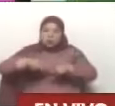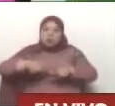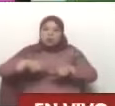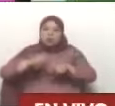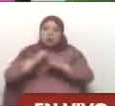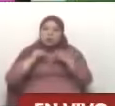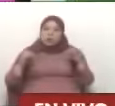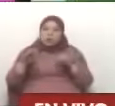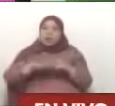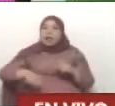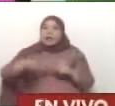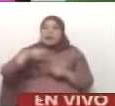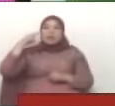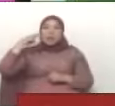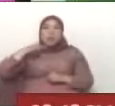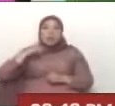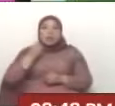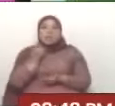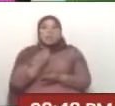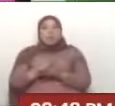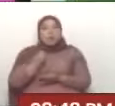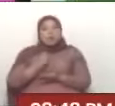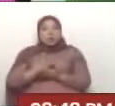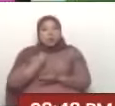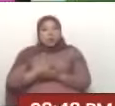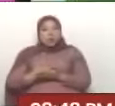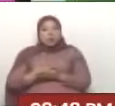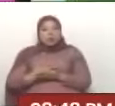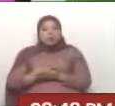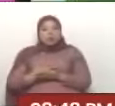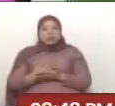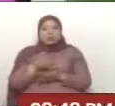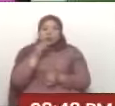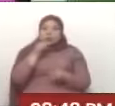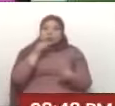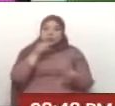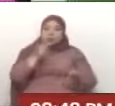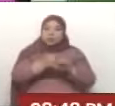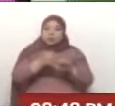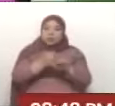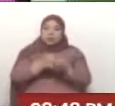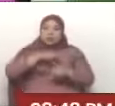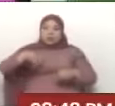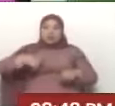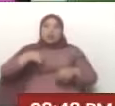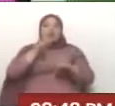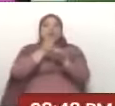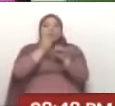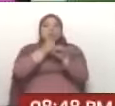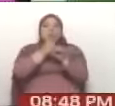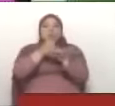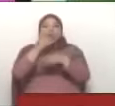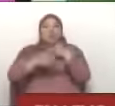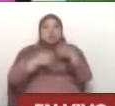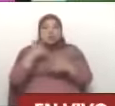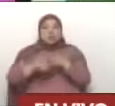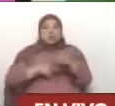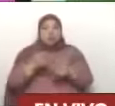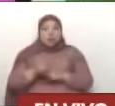la Plaza Bolívar, donde encontramos la Plaza Generalísimo Francisco de Miranda, en nuestra concha acústica para eventos